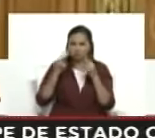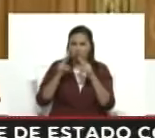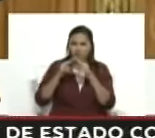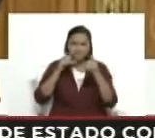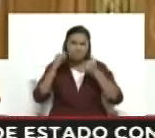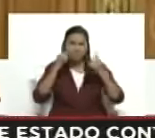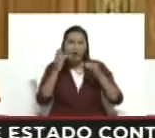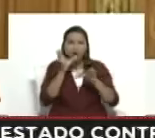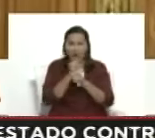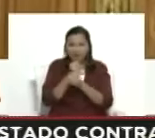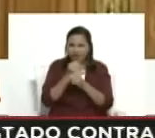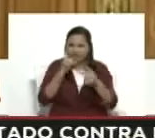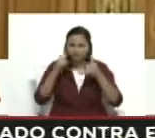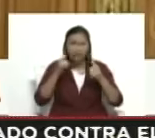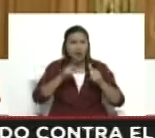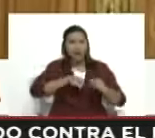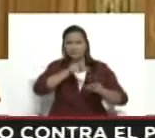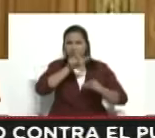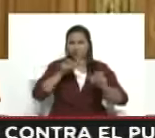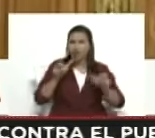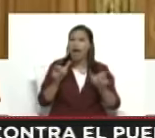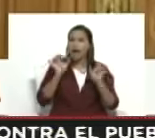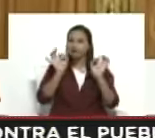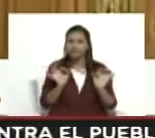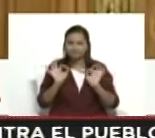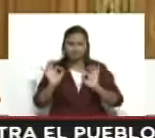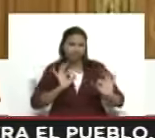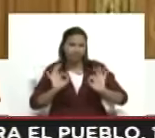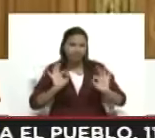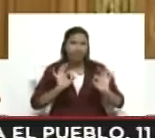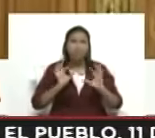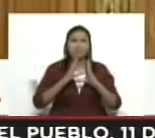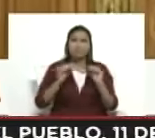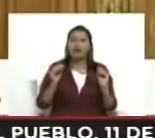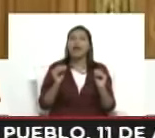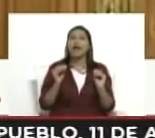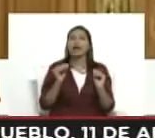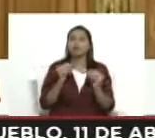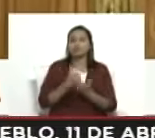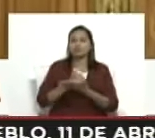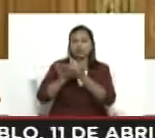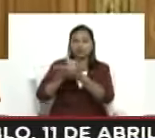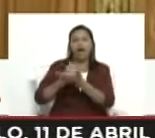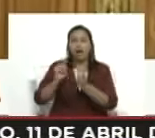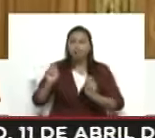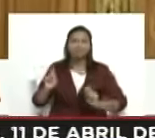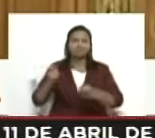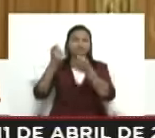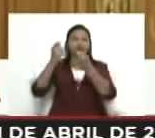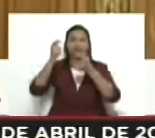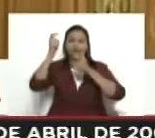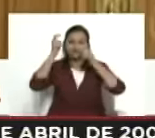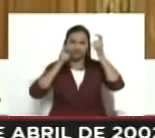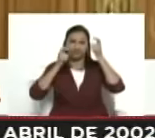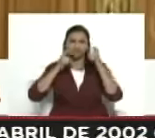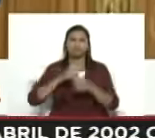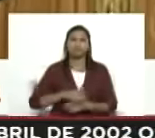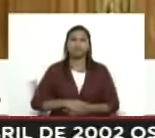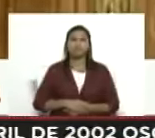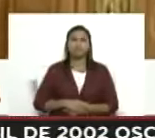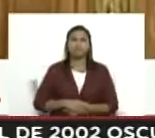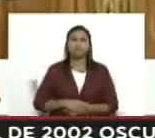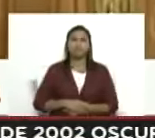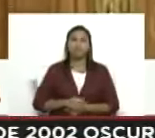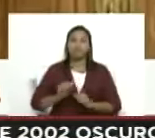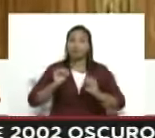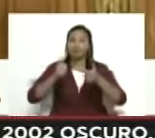Y la gente se organizó para regresar al comandante Chávez. Y comenzó el